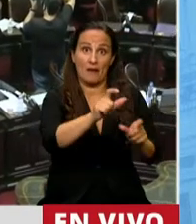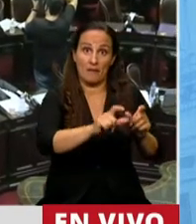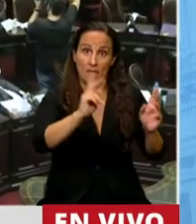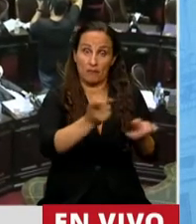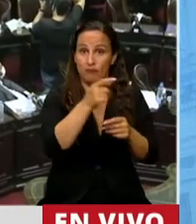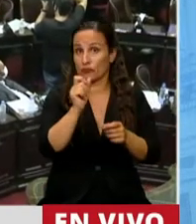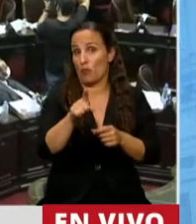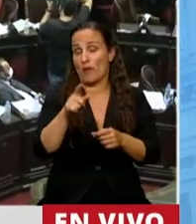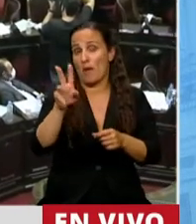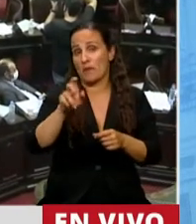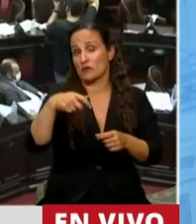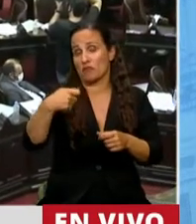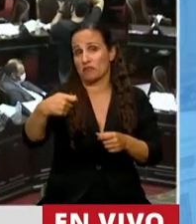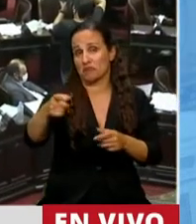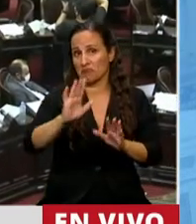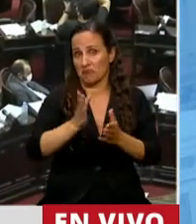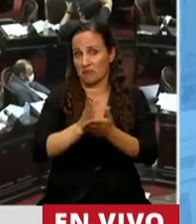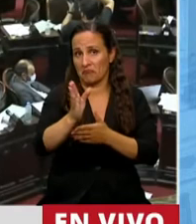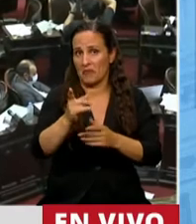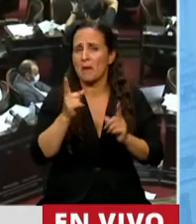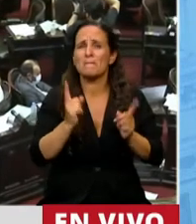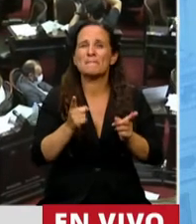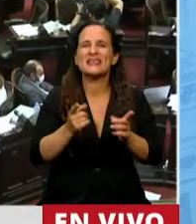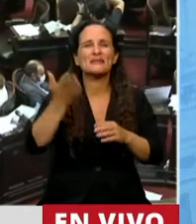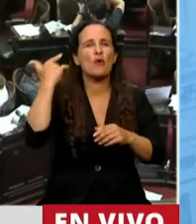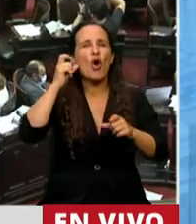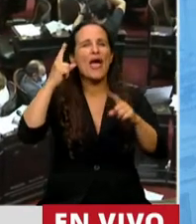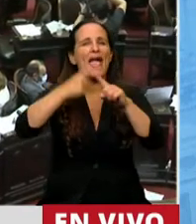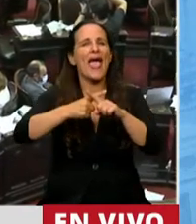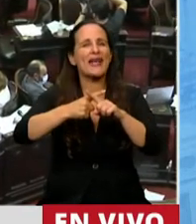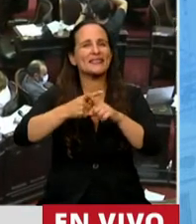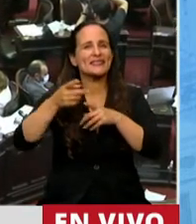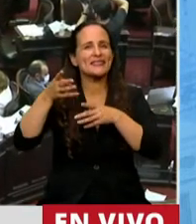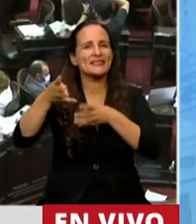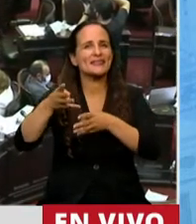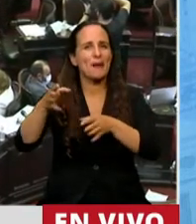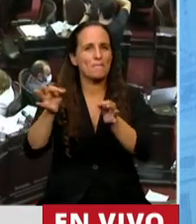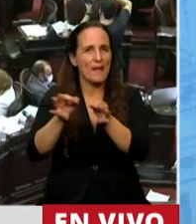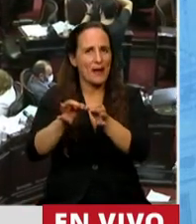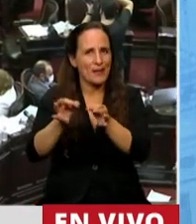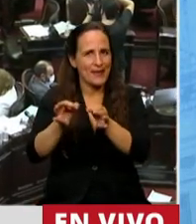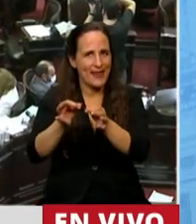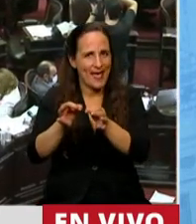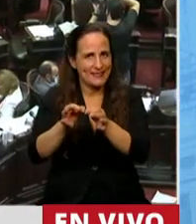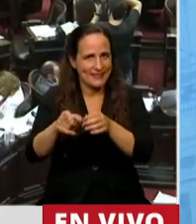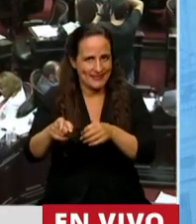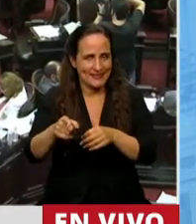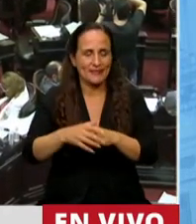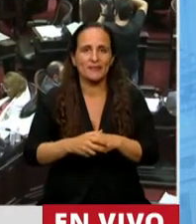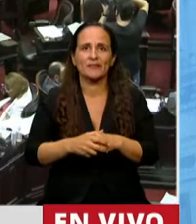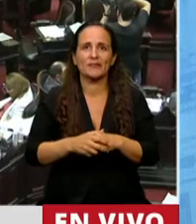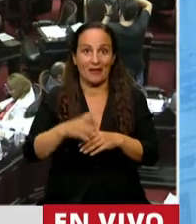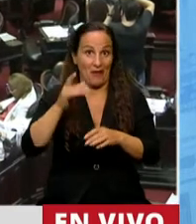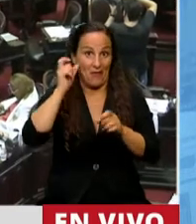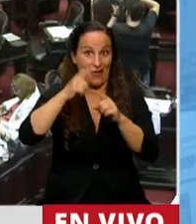submarino es la misma que se dio a lo que combatiente de malvinas señora presidenta